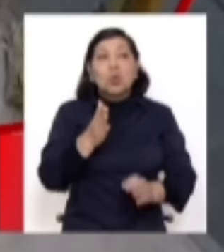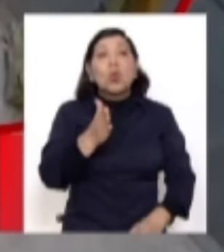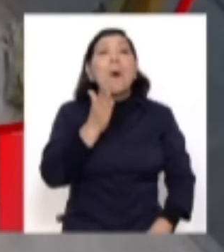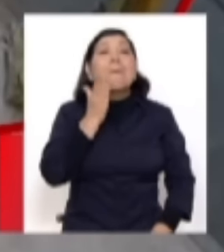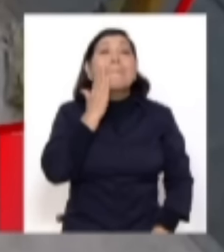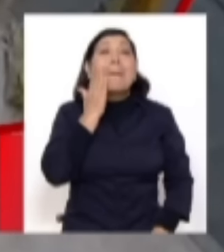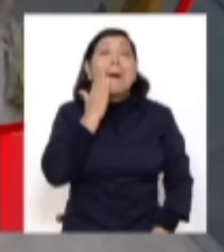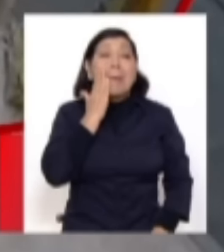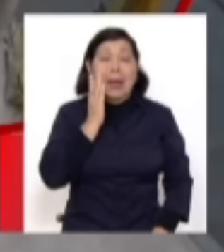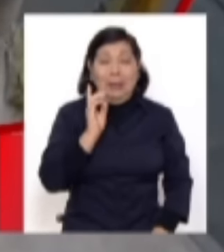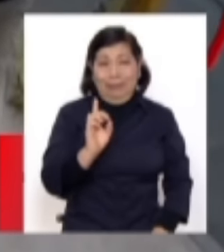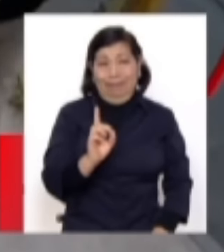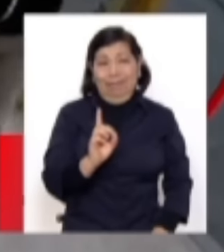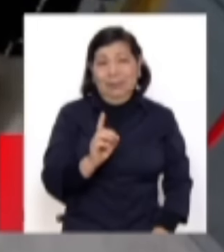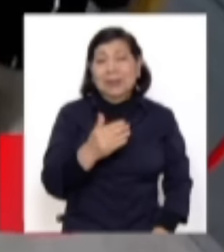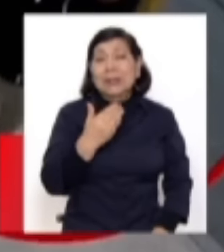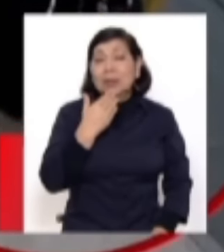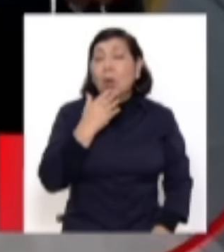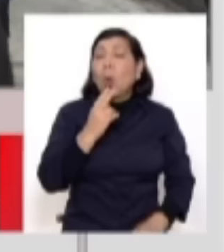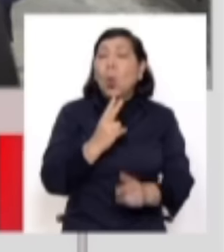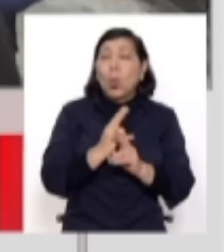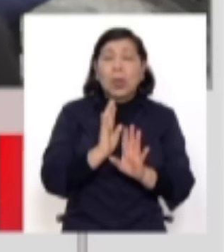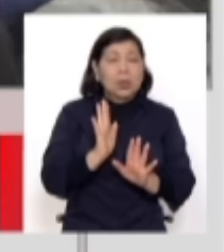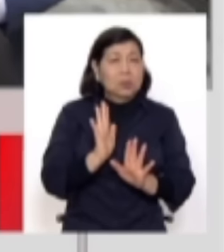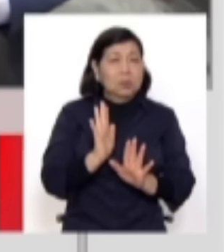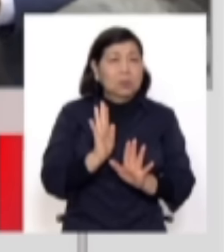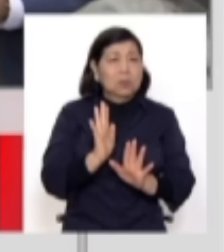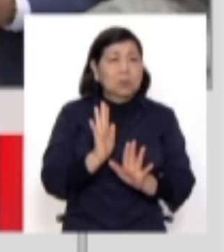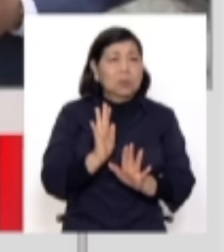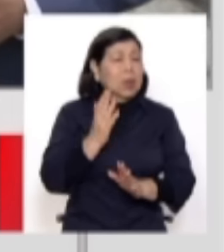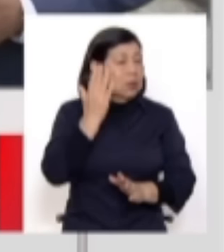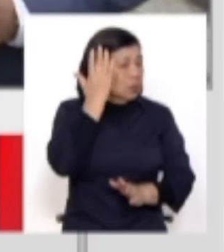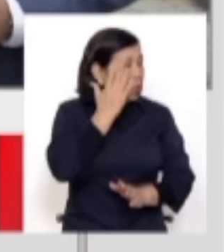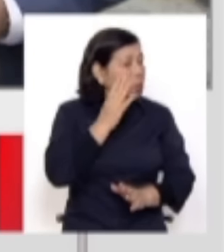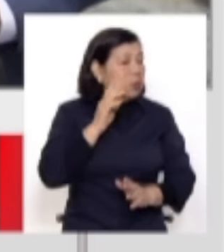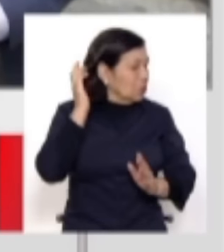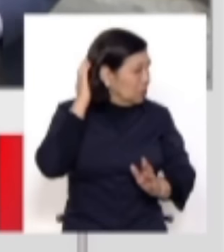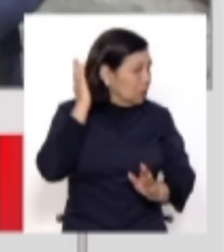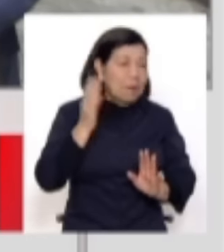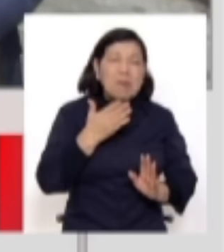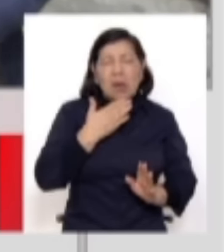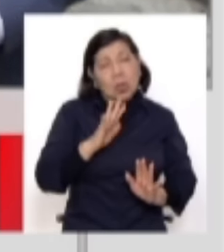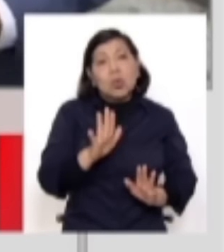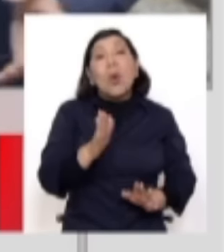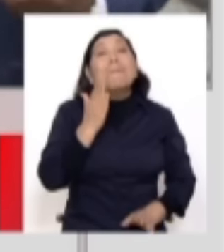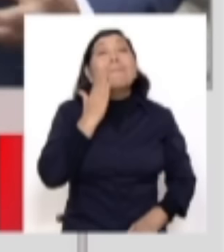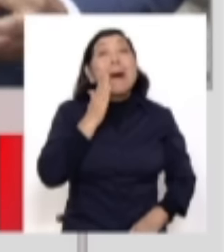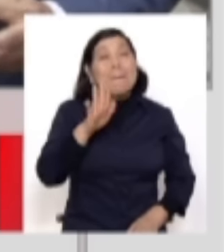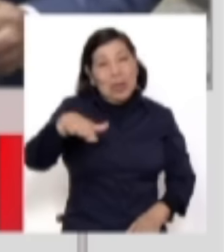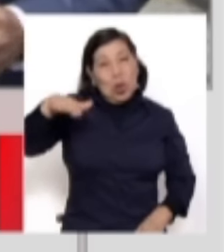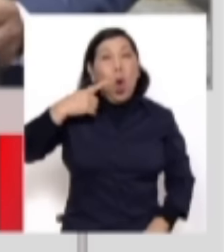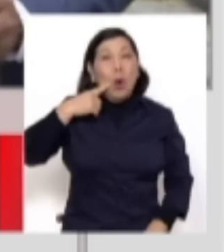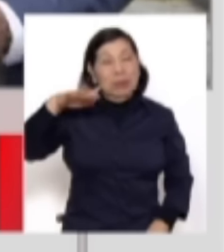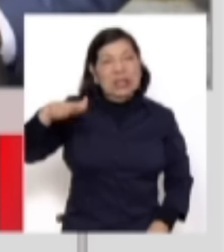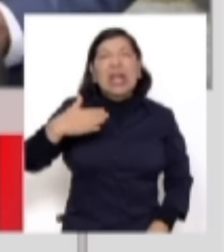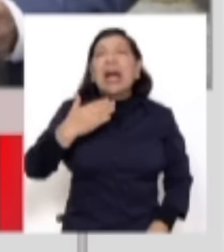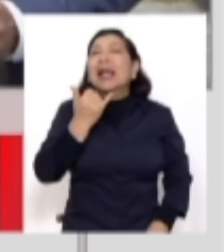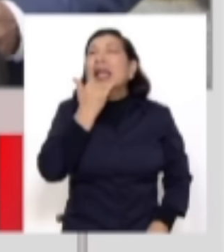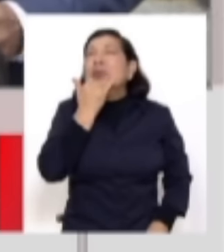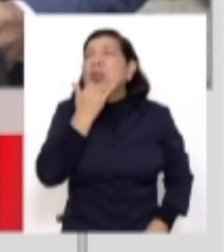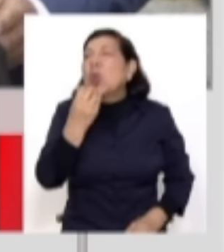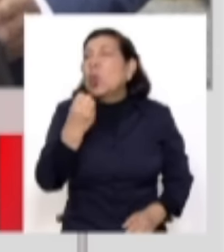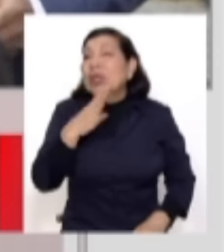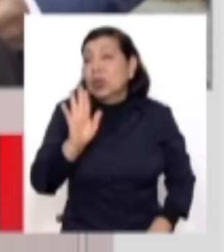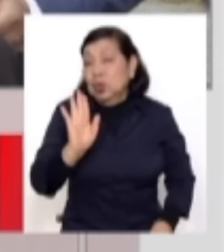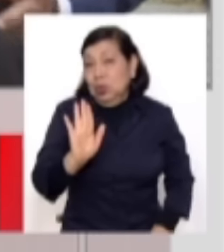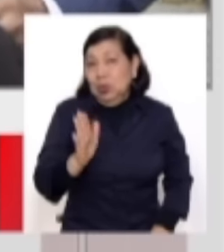mamá, la señora María, quien por un tema de seguridad vamos a proteger su identidad. ¿Cómo está? Cuéntenos un poco lo que ha ocurrido. Usted